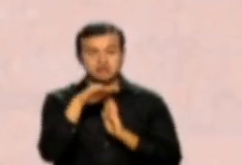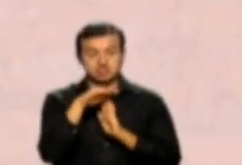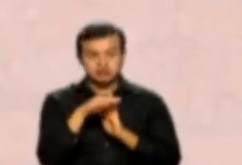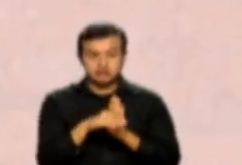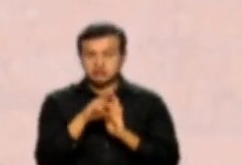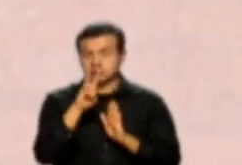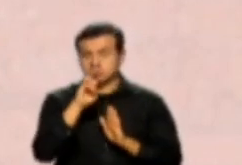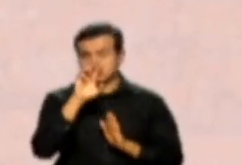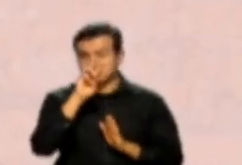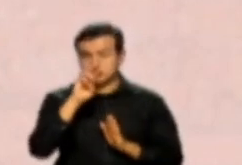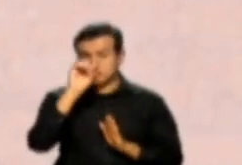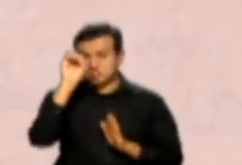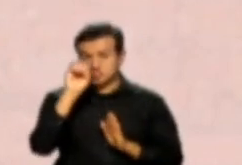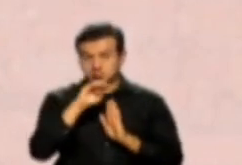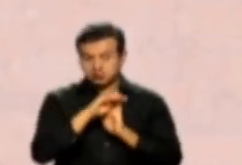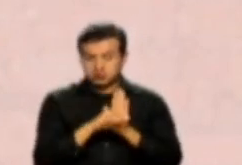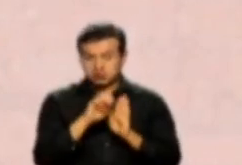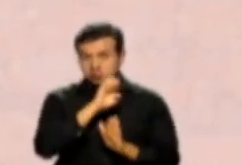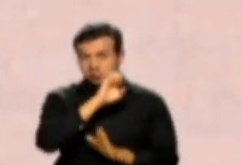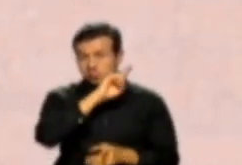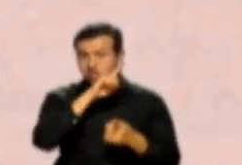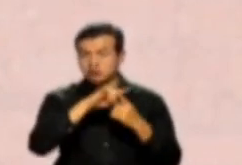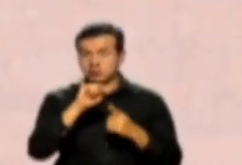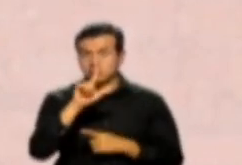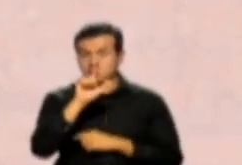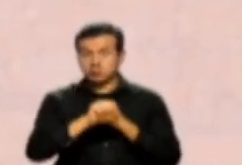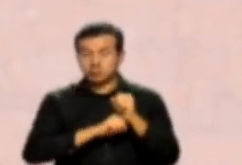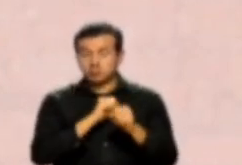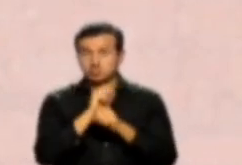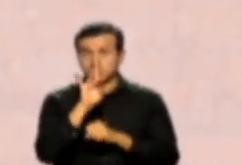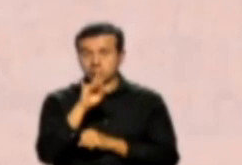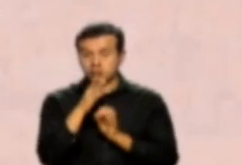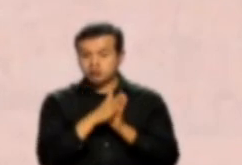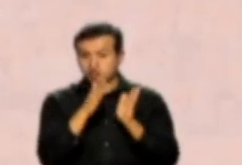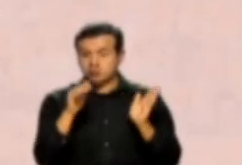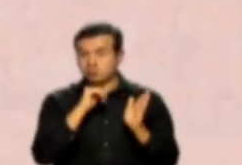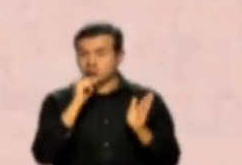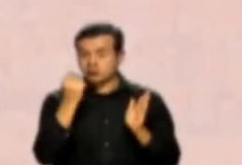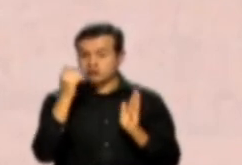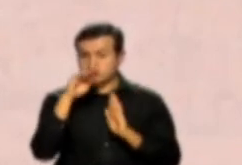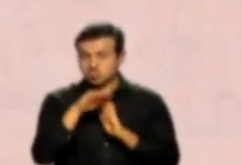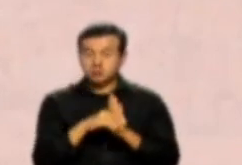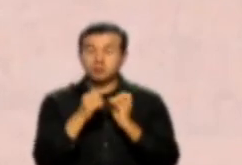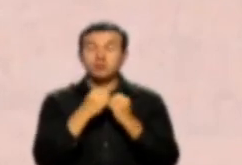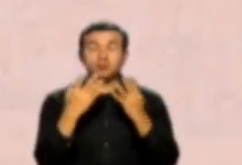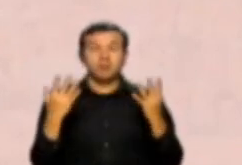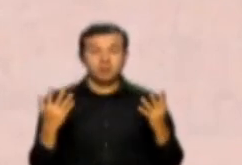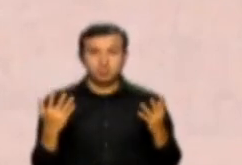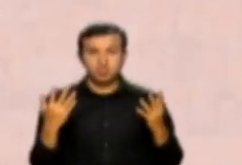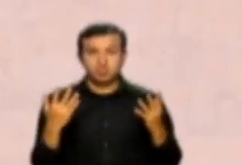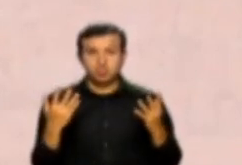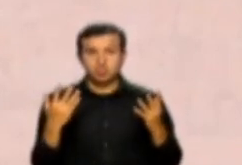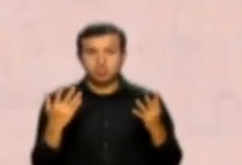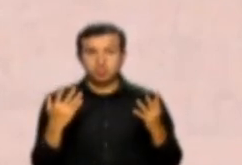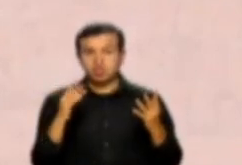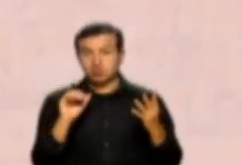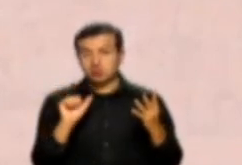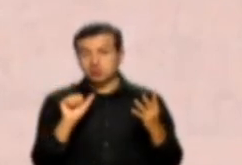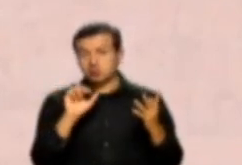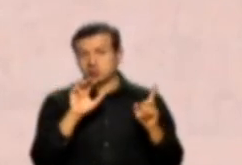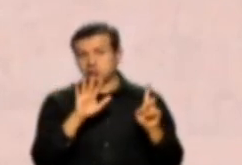66 por ciento de enero a julio de 2018 la brecha fiscal cayó en a perdón a